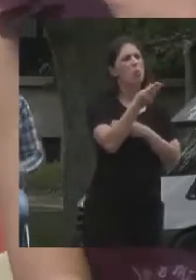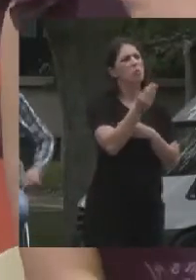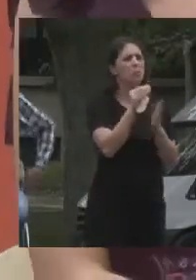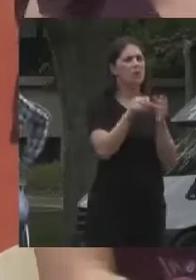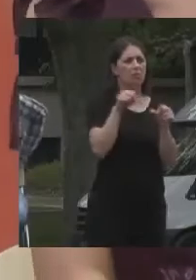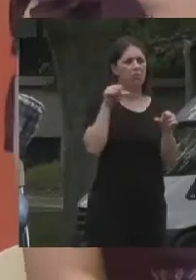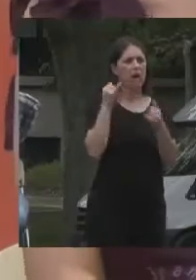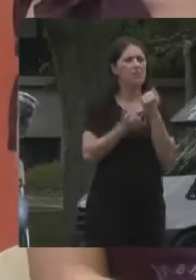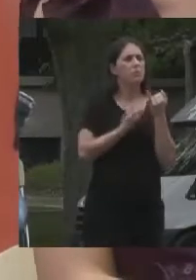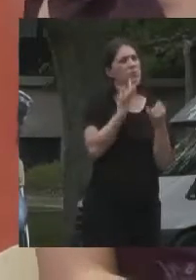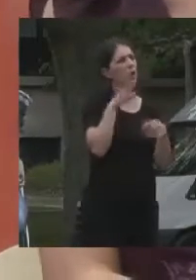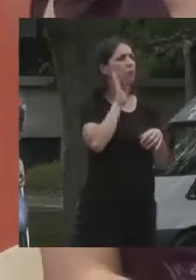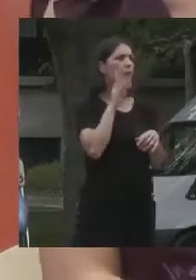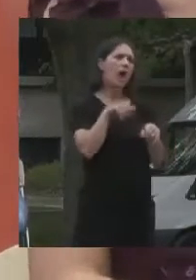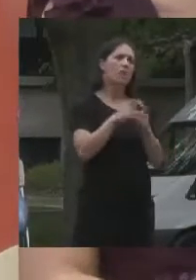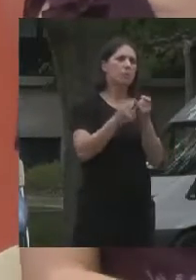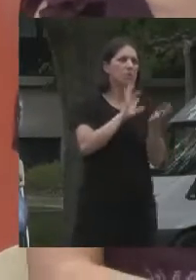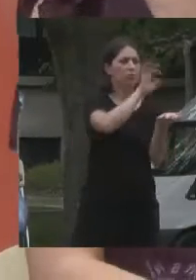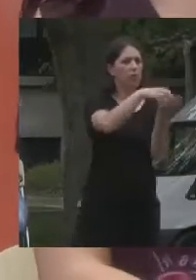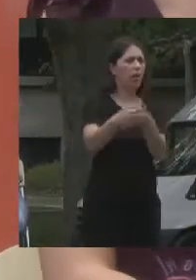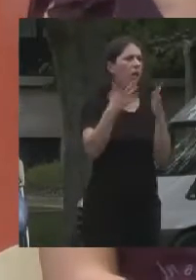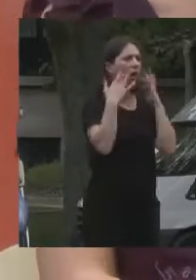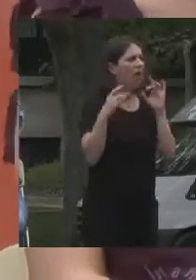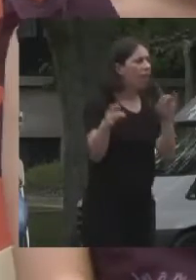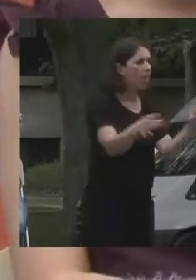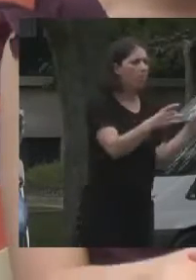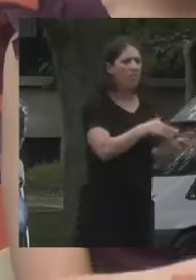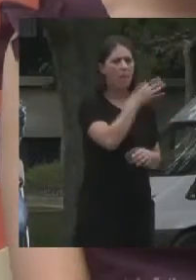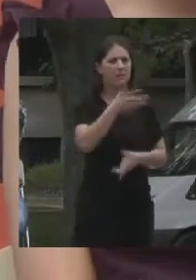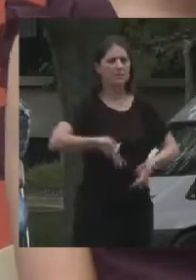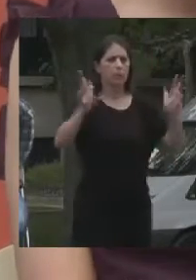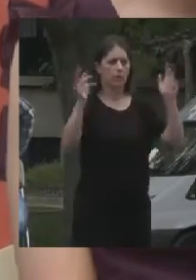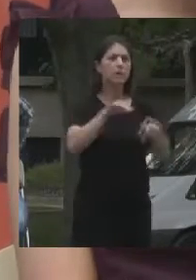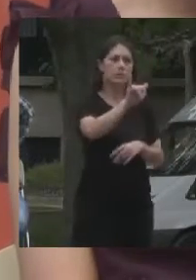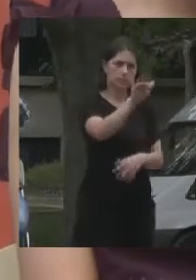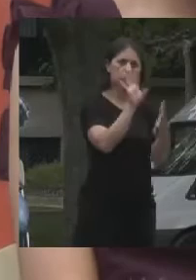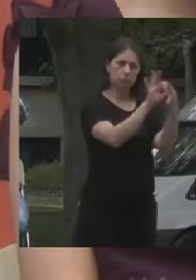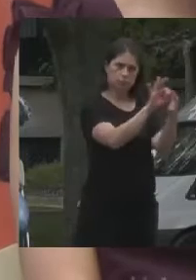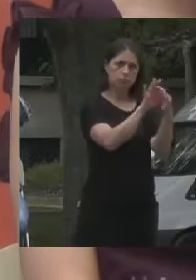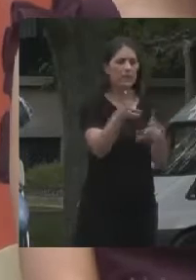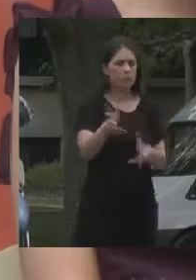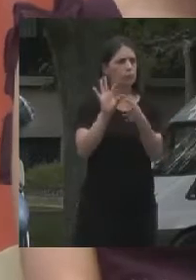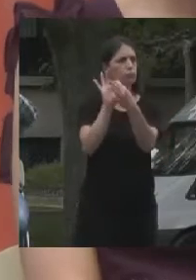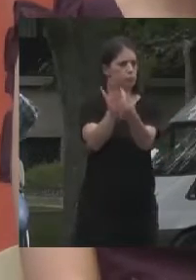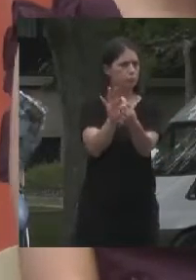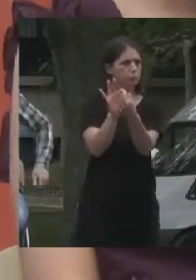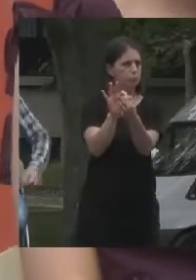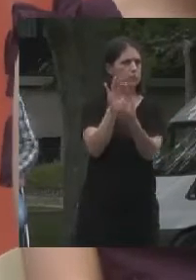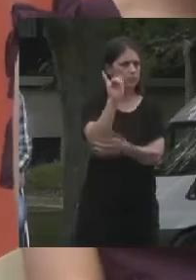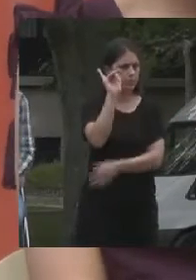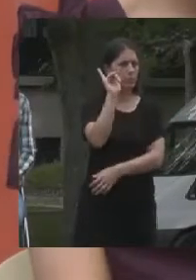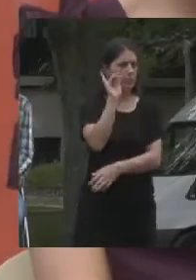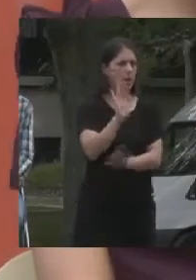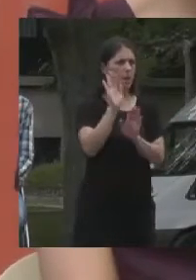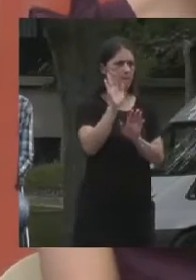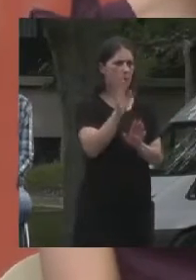é unha cousa que somente ten que ver coa limpieza das institucións e coa democracia. Bueno, ten moito que ver coa democracia, claro, por suposto, pero ten